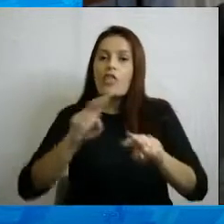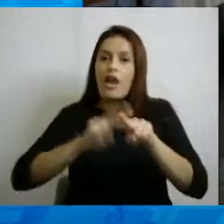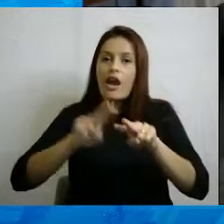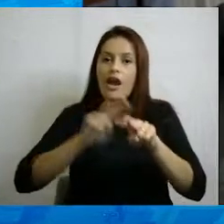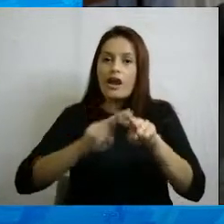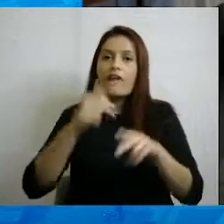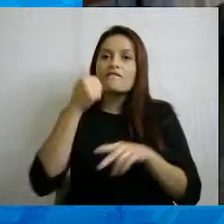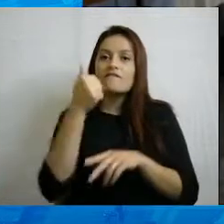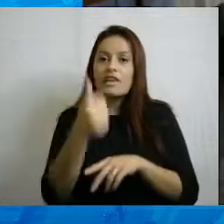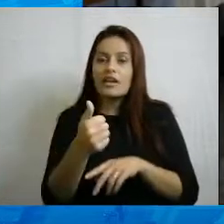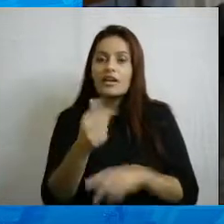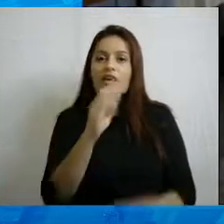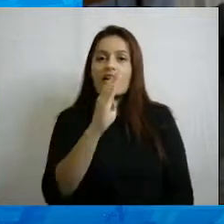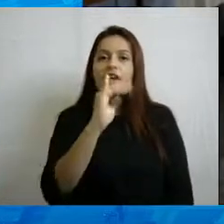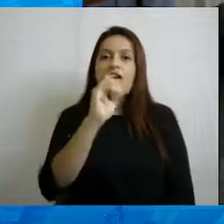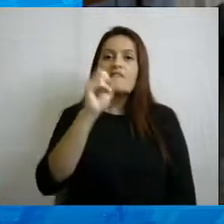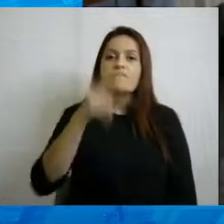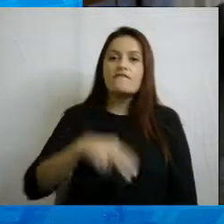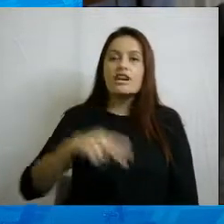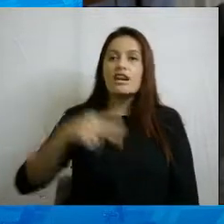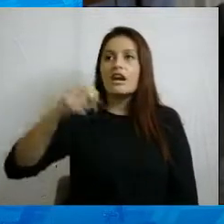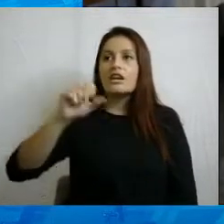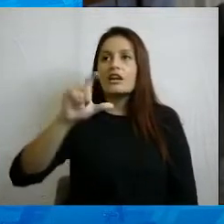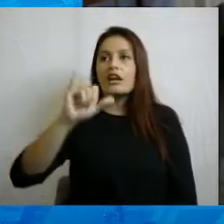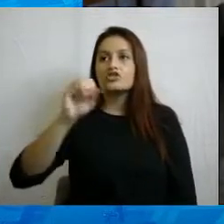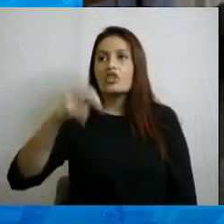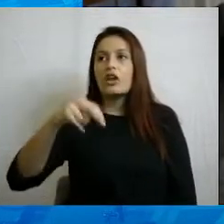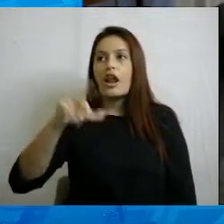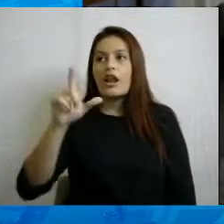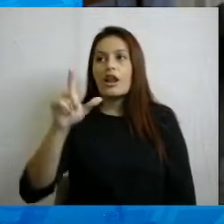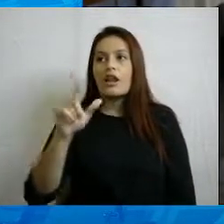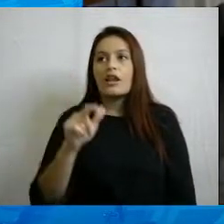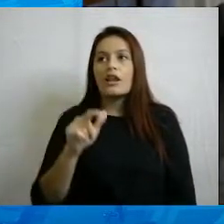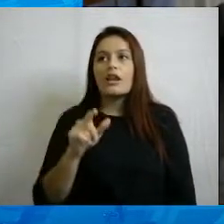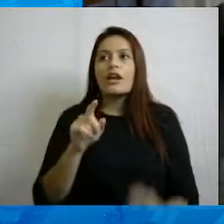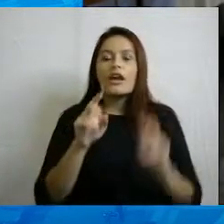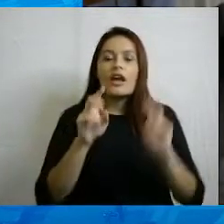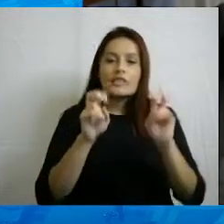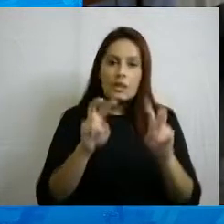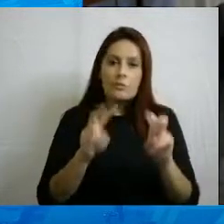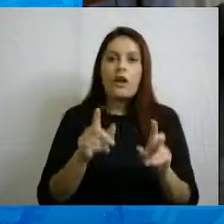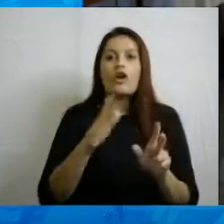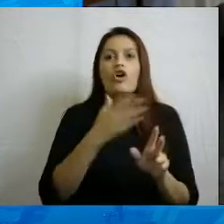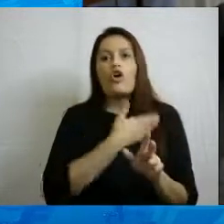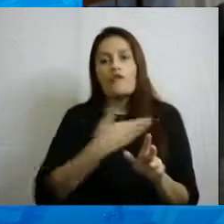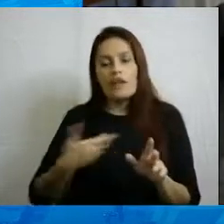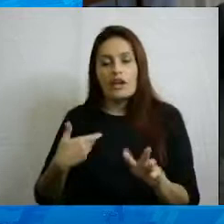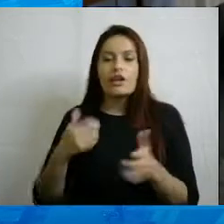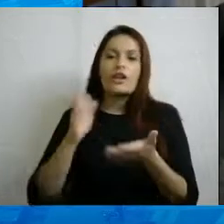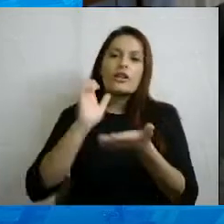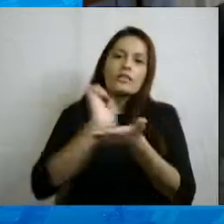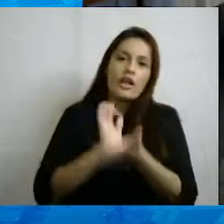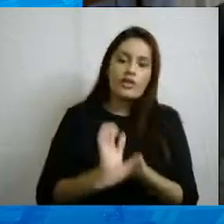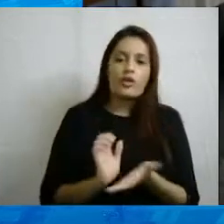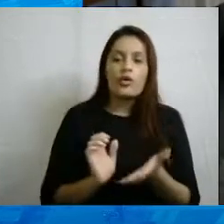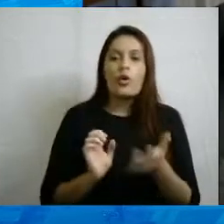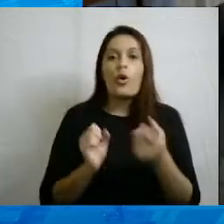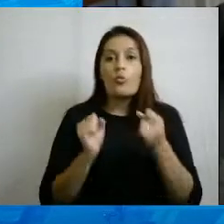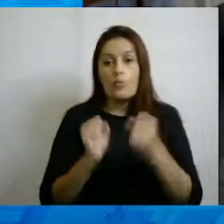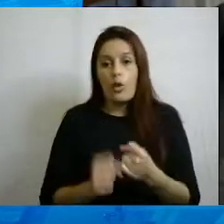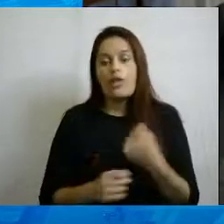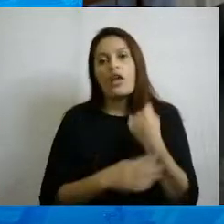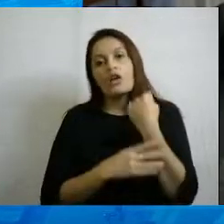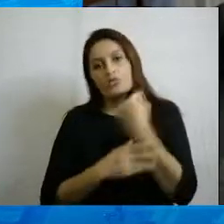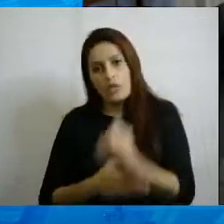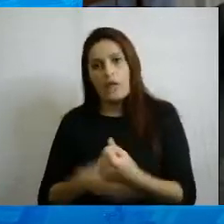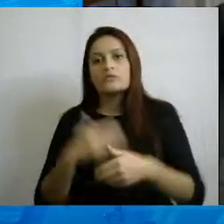como le digo, no es que, no, ingreso a la carpeta, 5 años, estoy listo. No, es un tema súper de gobierno, de Estado. Así que, si podemos, claramente hay un